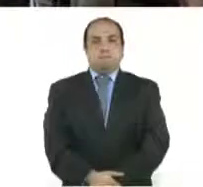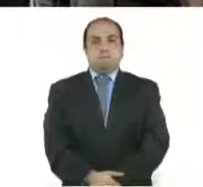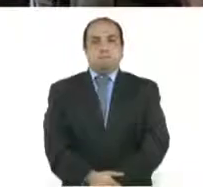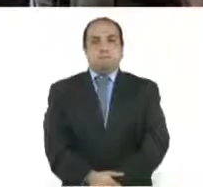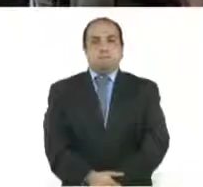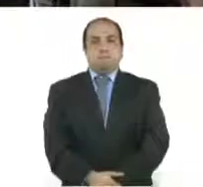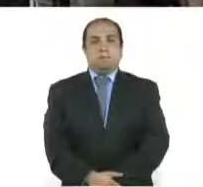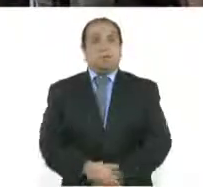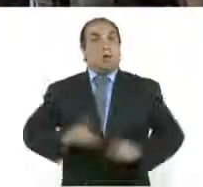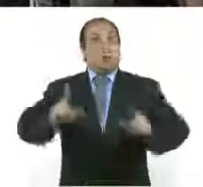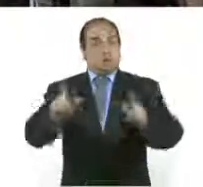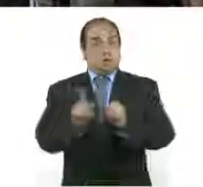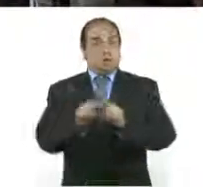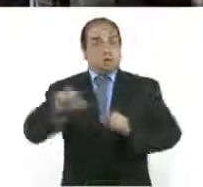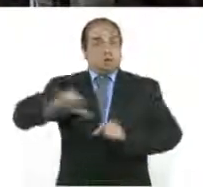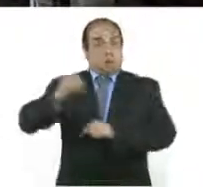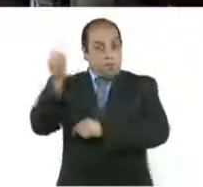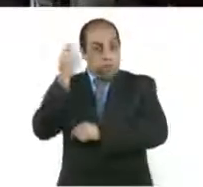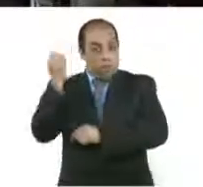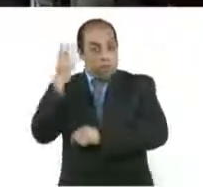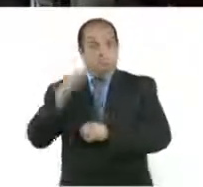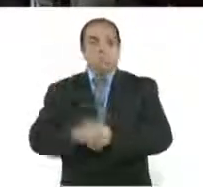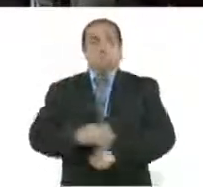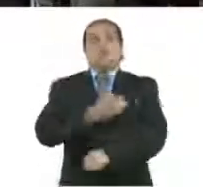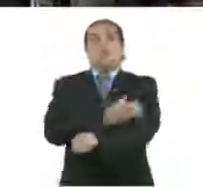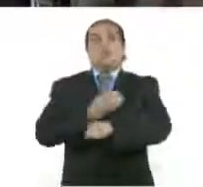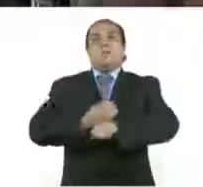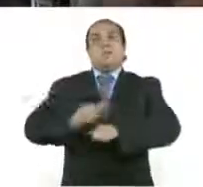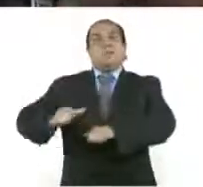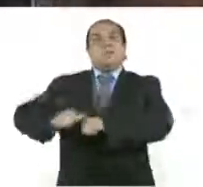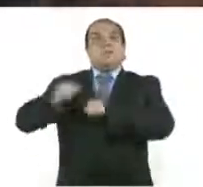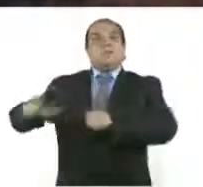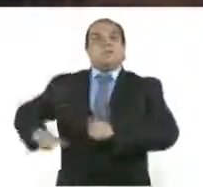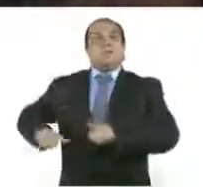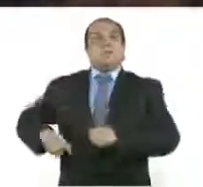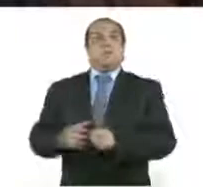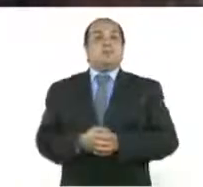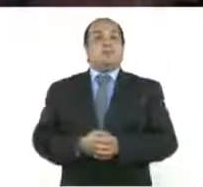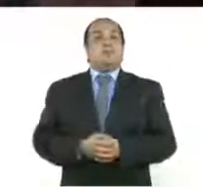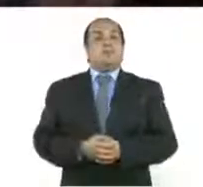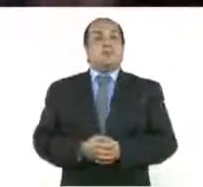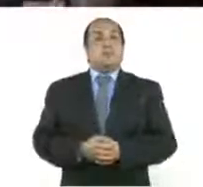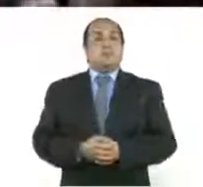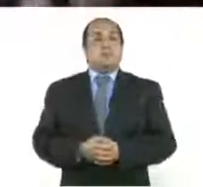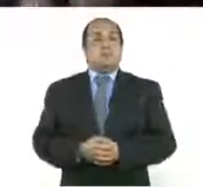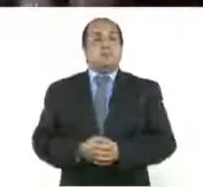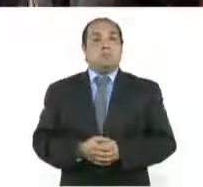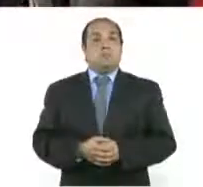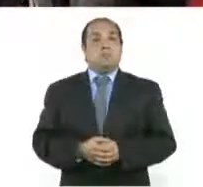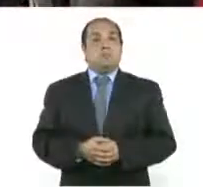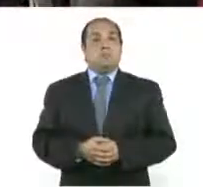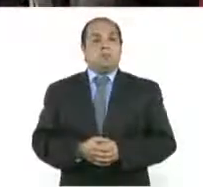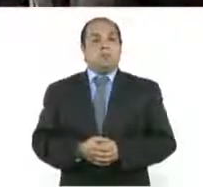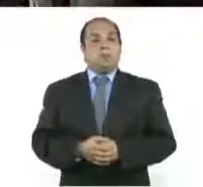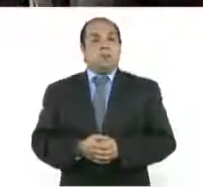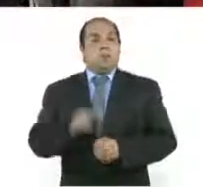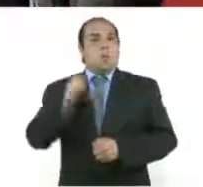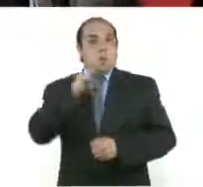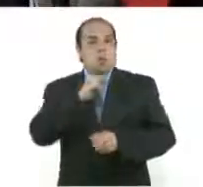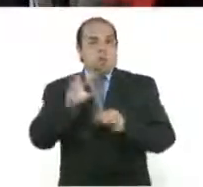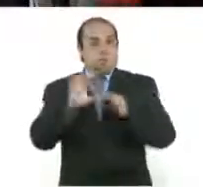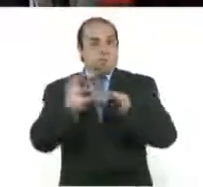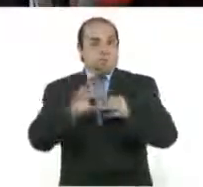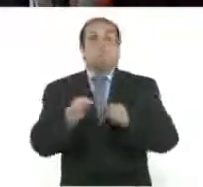Es así como concluimos este acto en compañía de nuestras autoridades de gobierno y funcionarios. En breve comenzaremos el registro